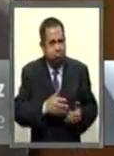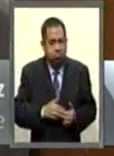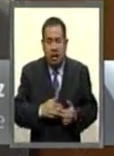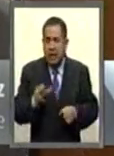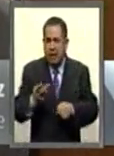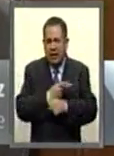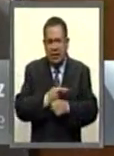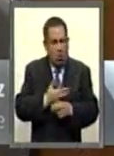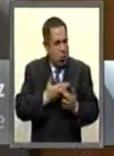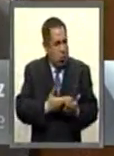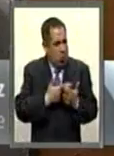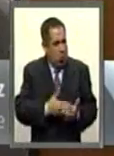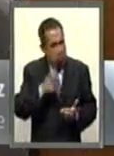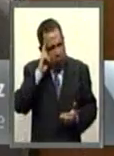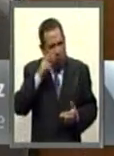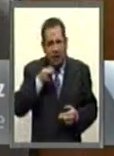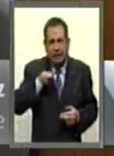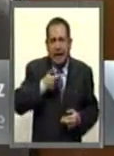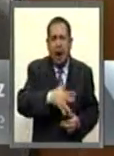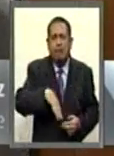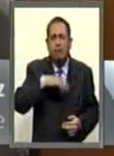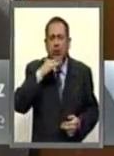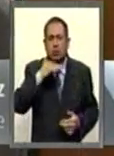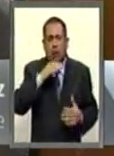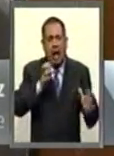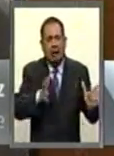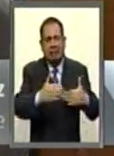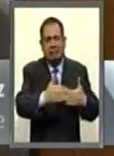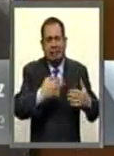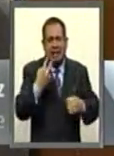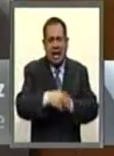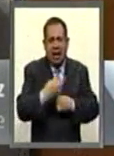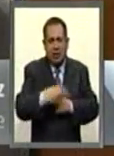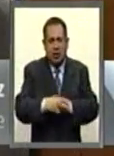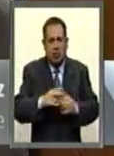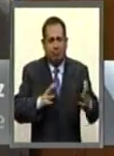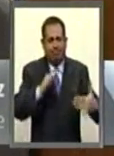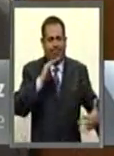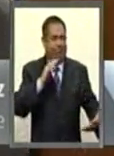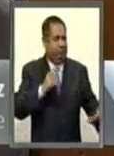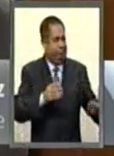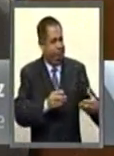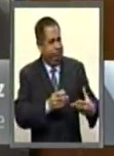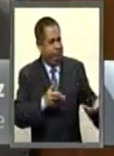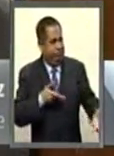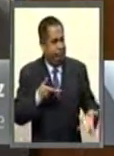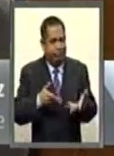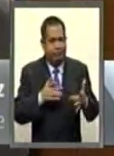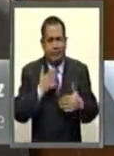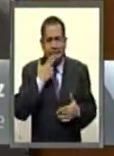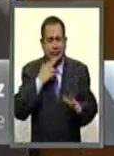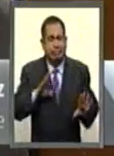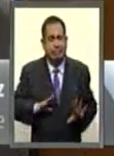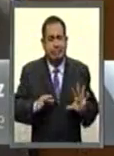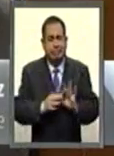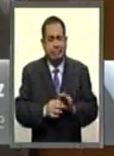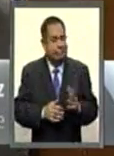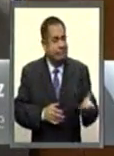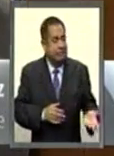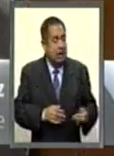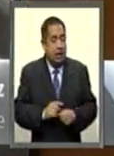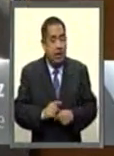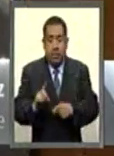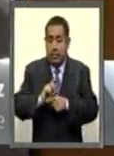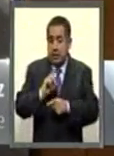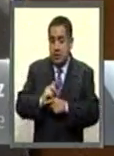con toda esa basura electrónica que desde el principio, desde que iniciaron